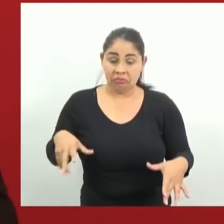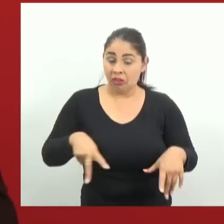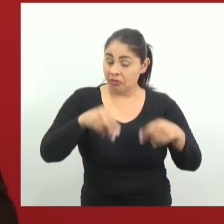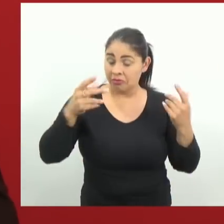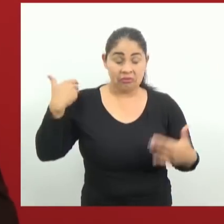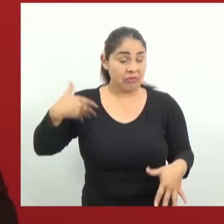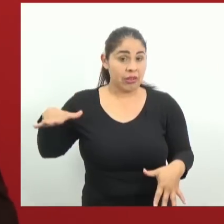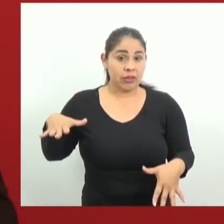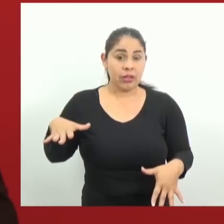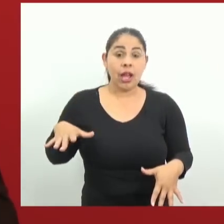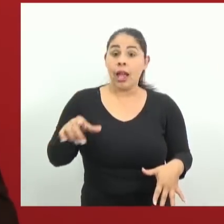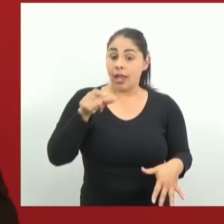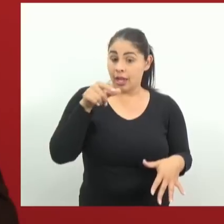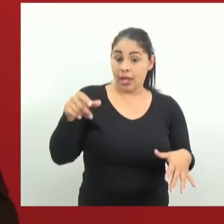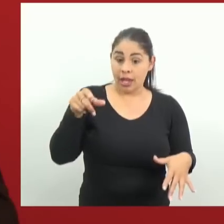él te pone un espejo